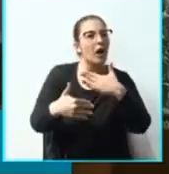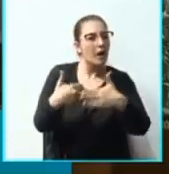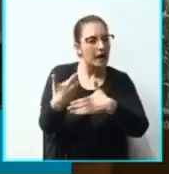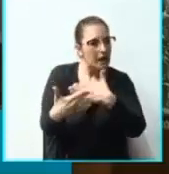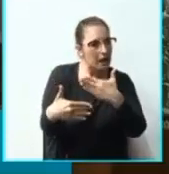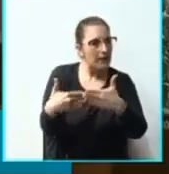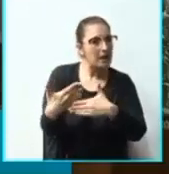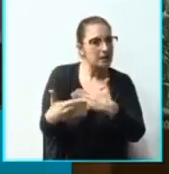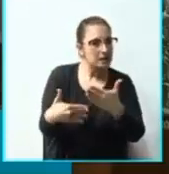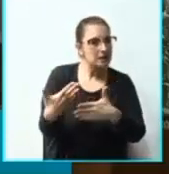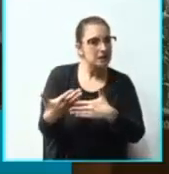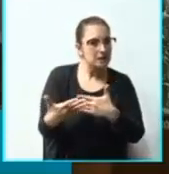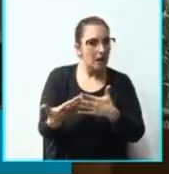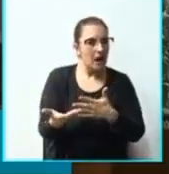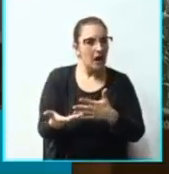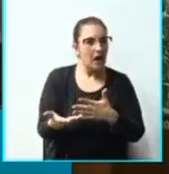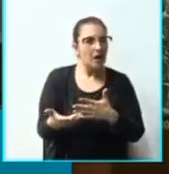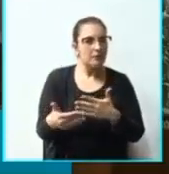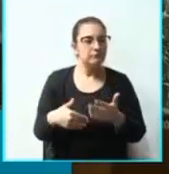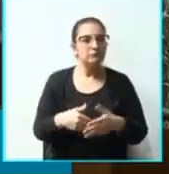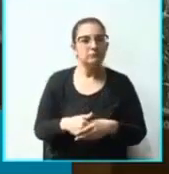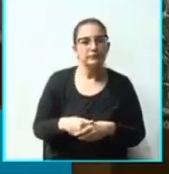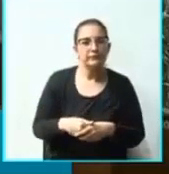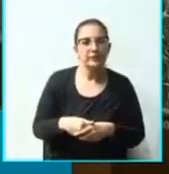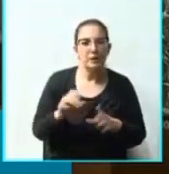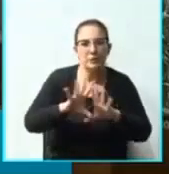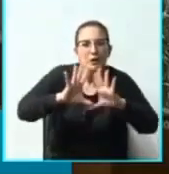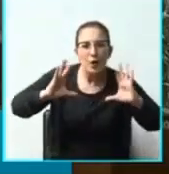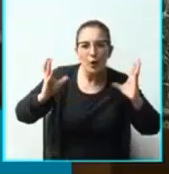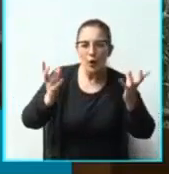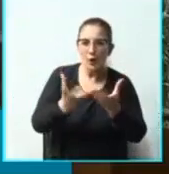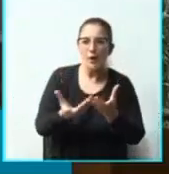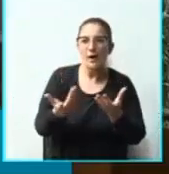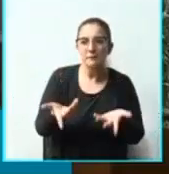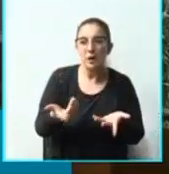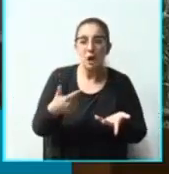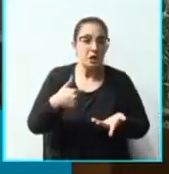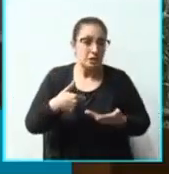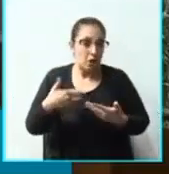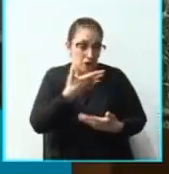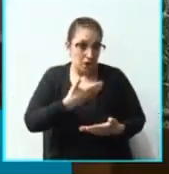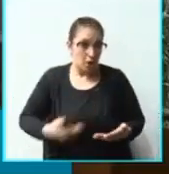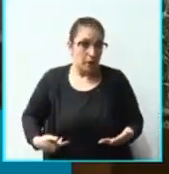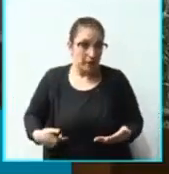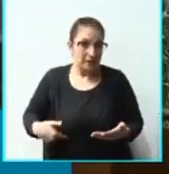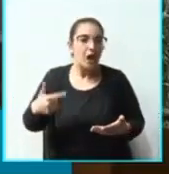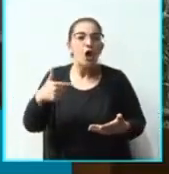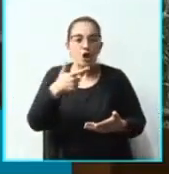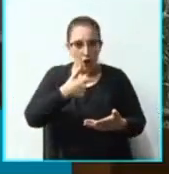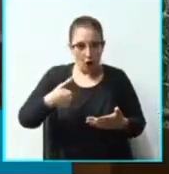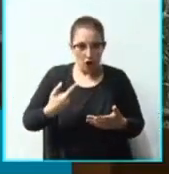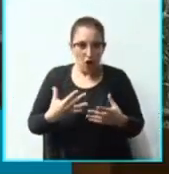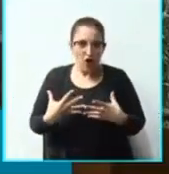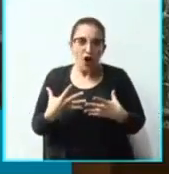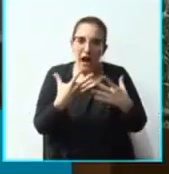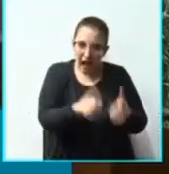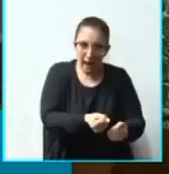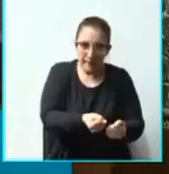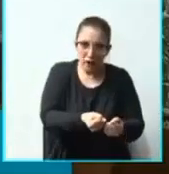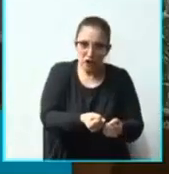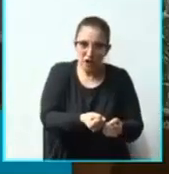feroz en un proceso mucho más global. Por eso, señor presidente, acompañamos la